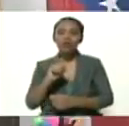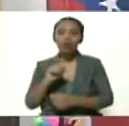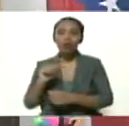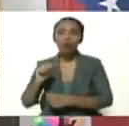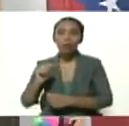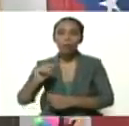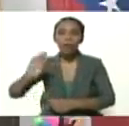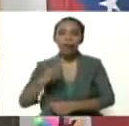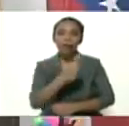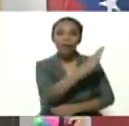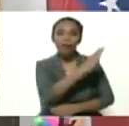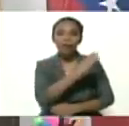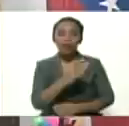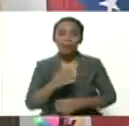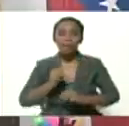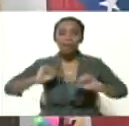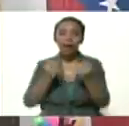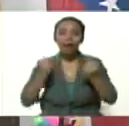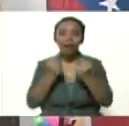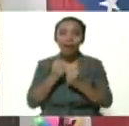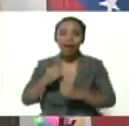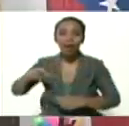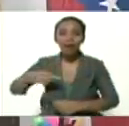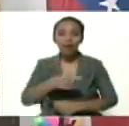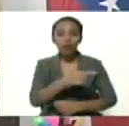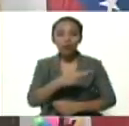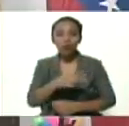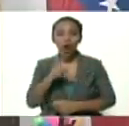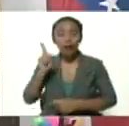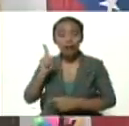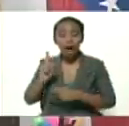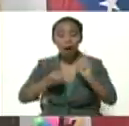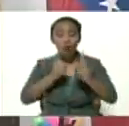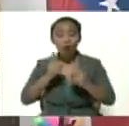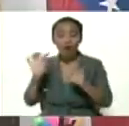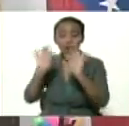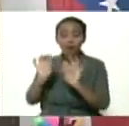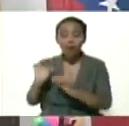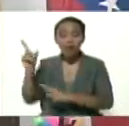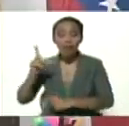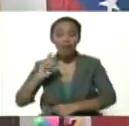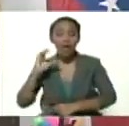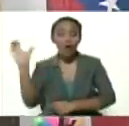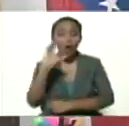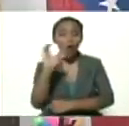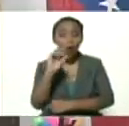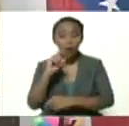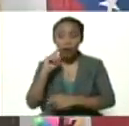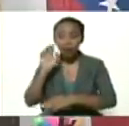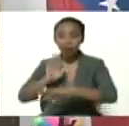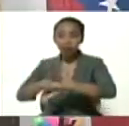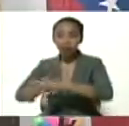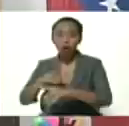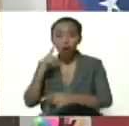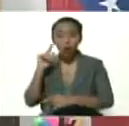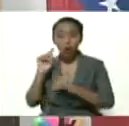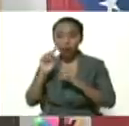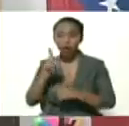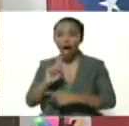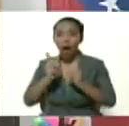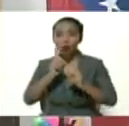Riohacha. Algunos medios de prensa de Colombia lo informaron, pero en lo fundamental lo